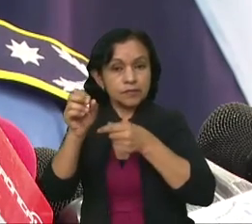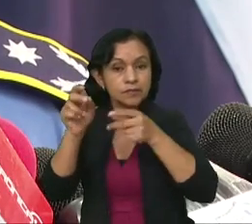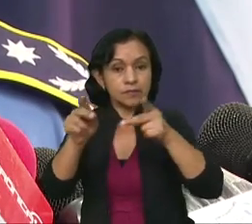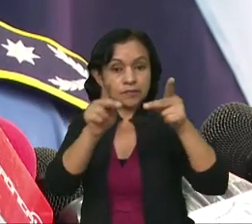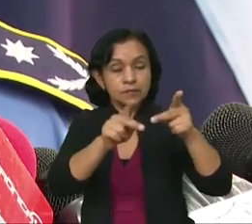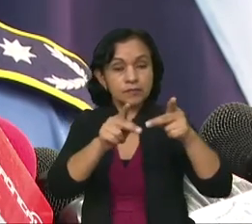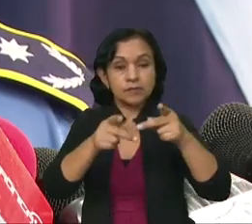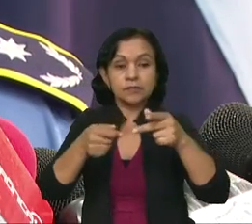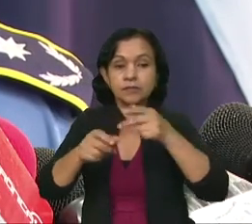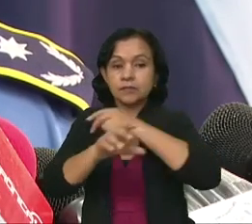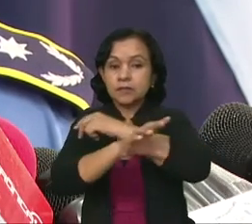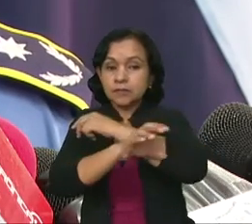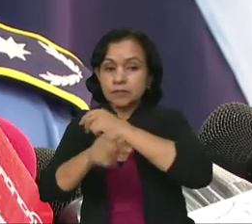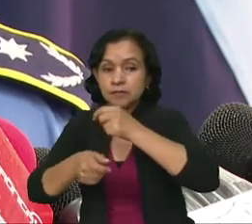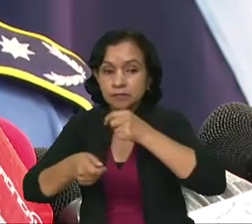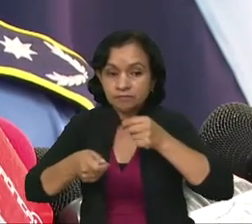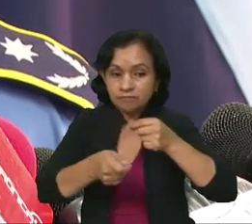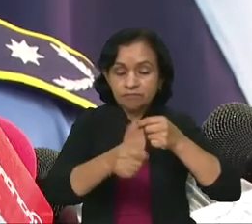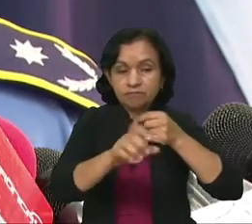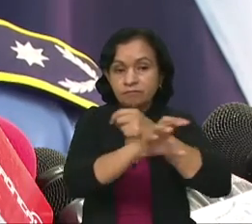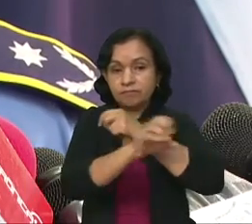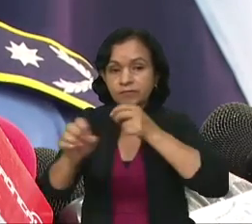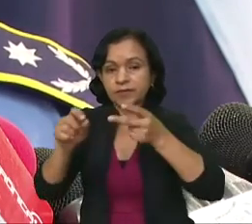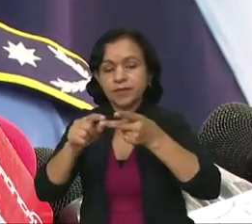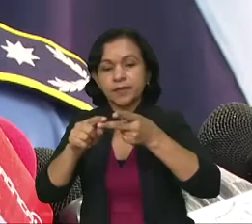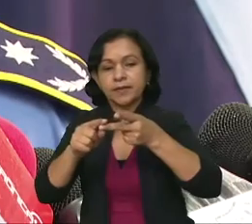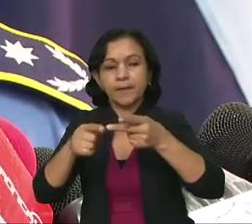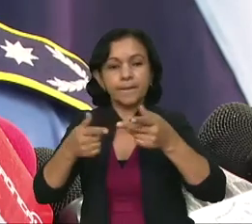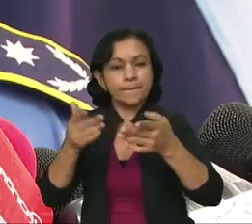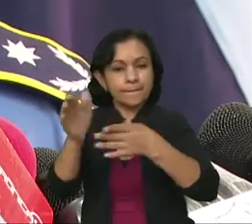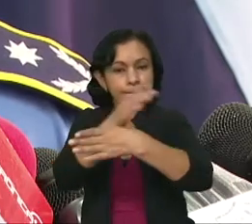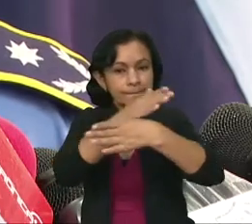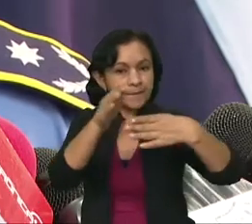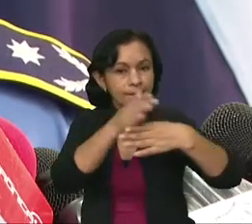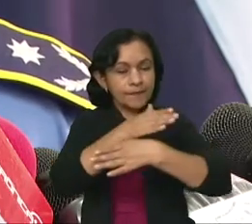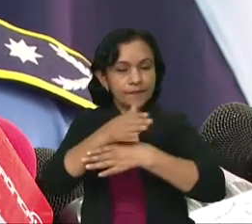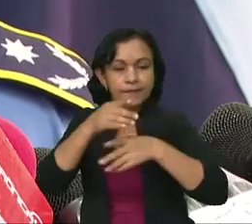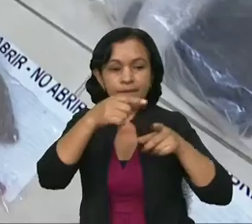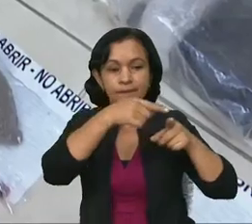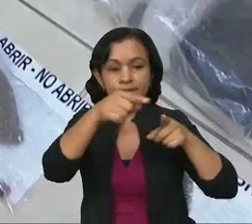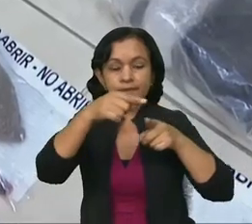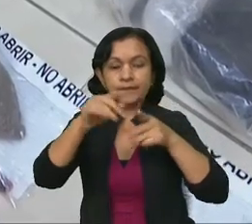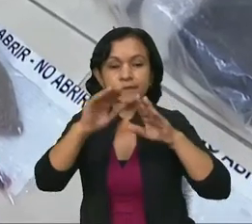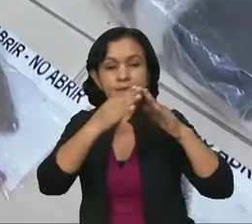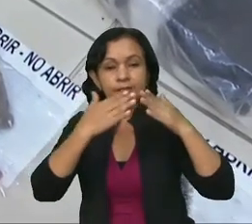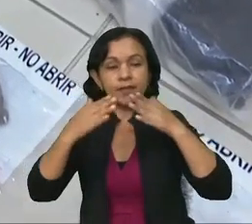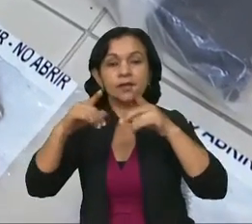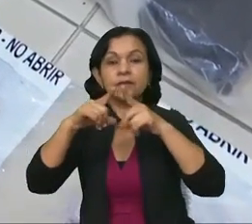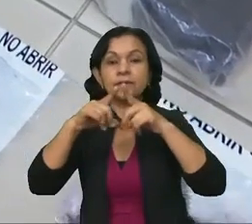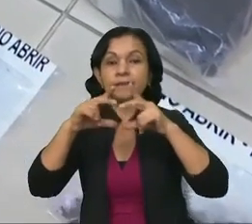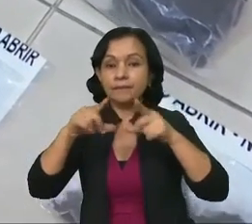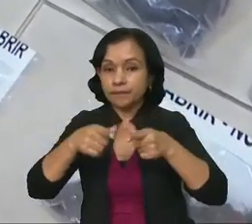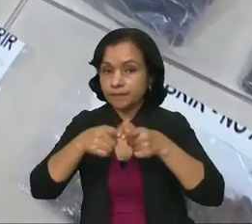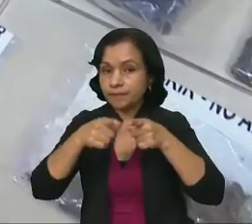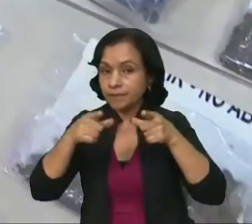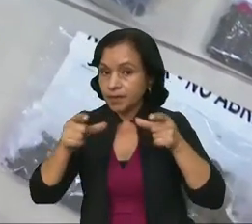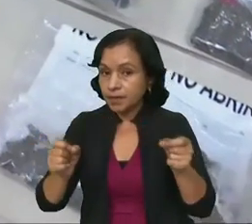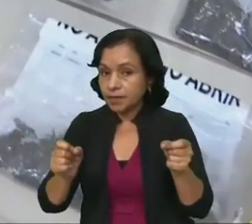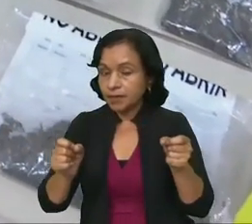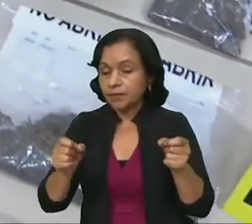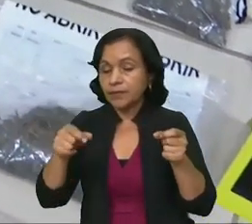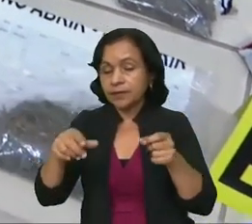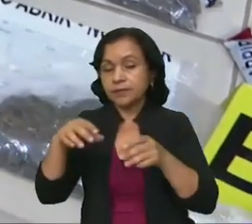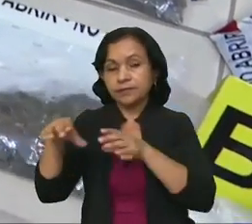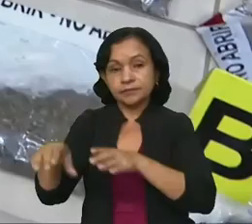de delitos de robo con intimidación, asalto en diferentes distritos de Managua. Estas acciones fueron realizadas